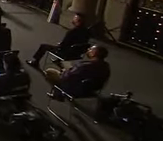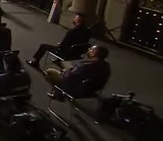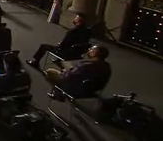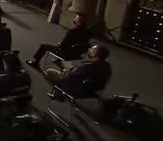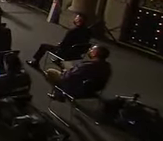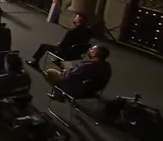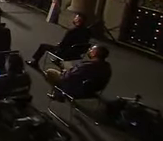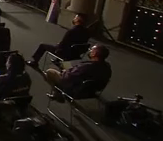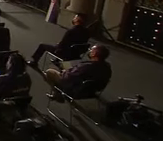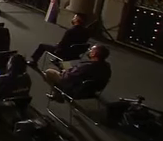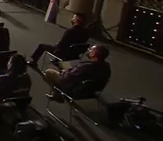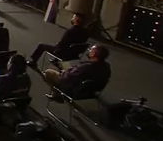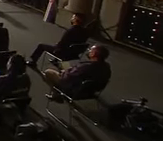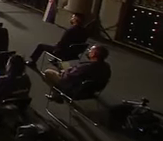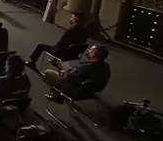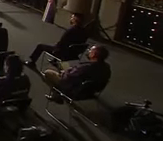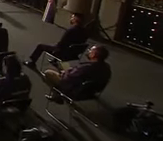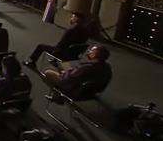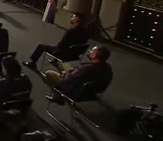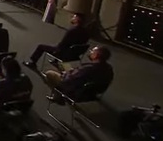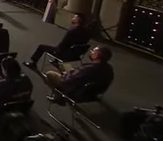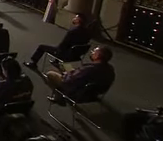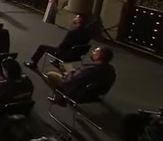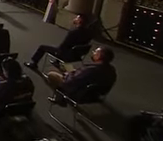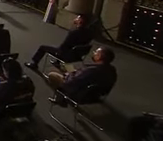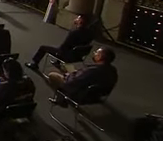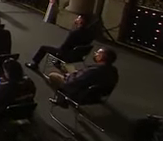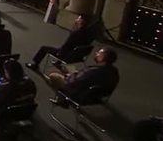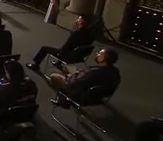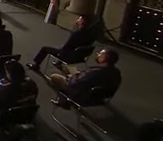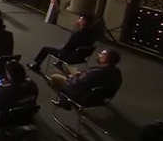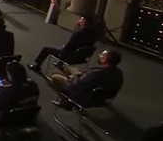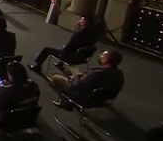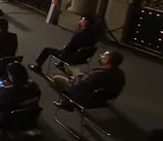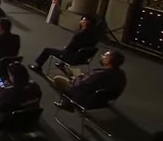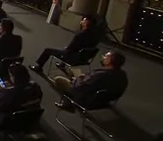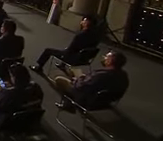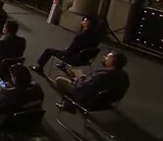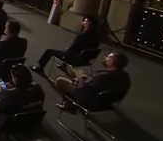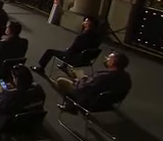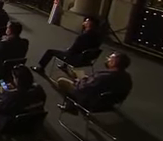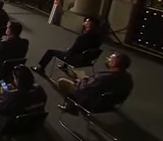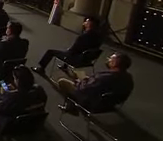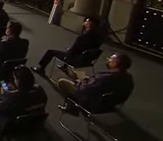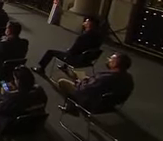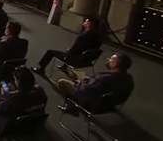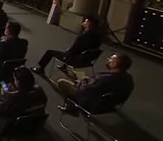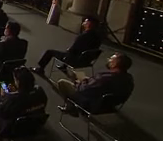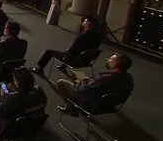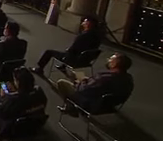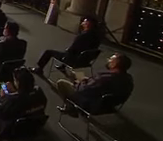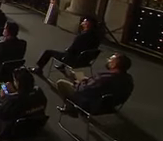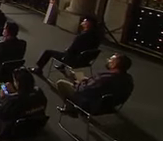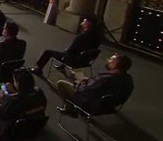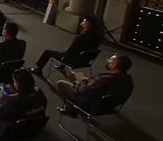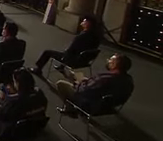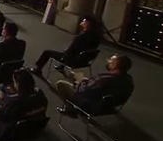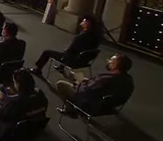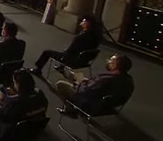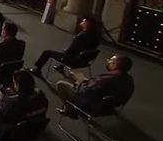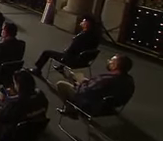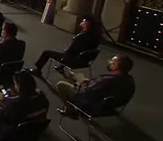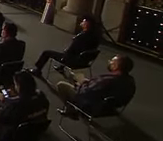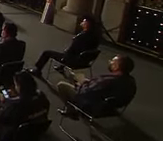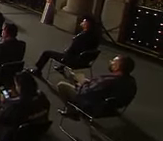Bien, sería cuánto. Nada más quiero aprovechar para agradecer a algunas instituciones como ese